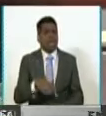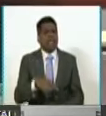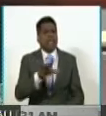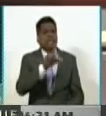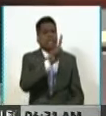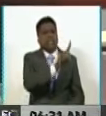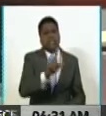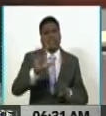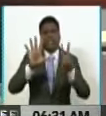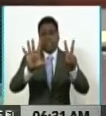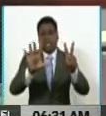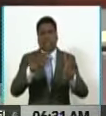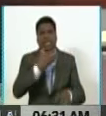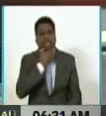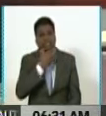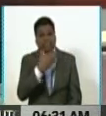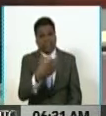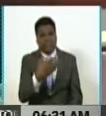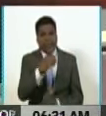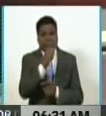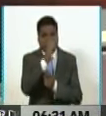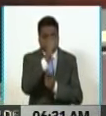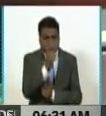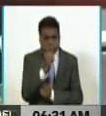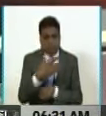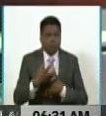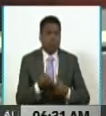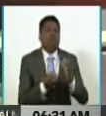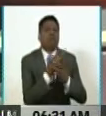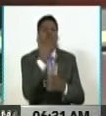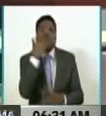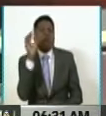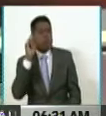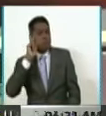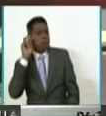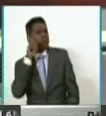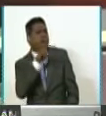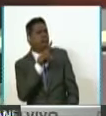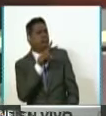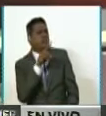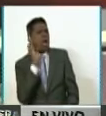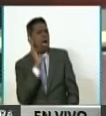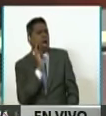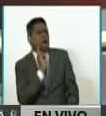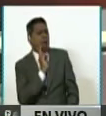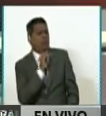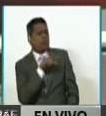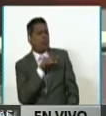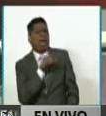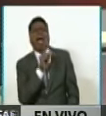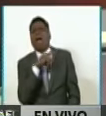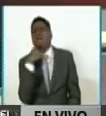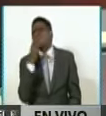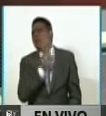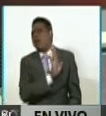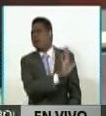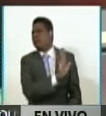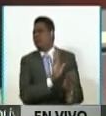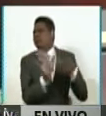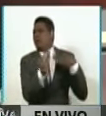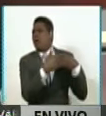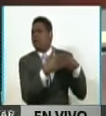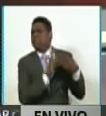a entregar una ofrenda floral ante Bolívar y recordar que estaba bien muerto bajo tierra y que tenía que quedarse encerrado en el